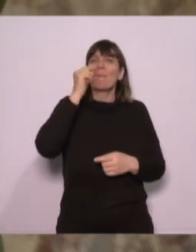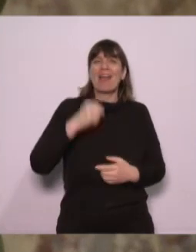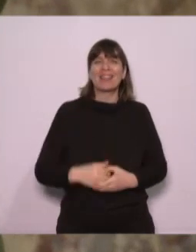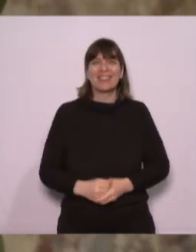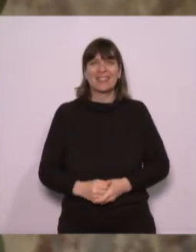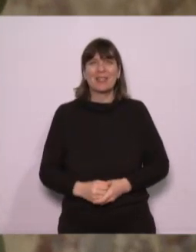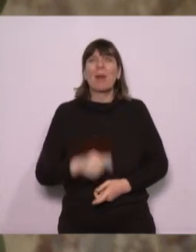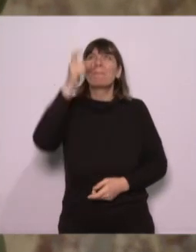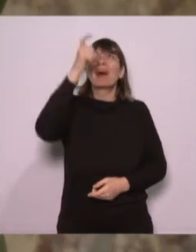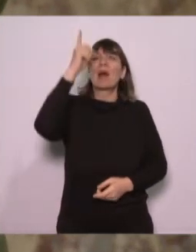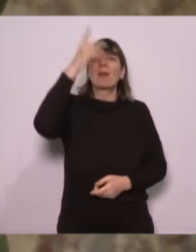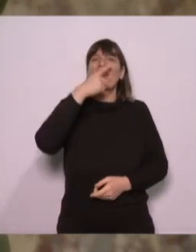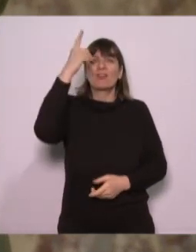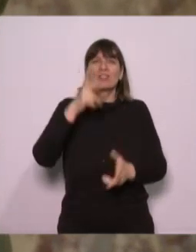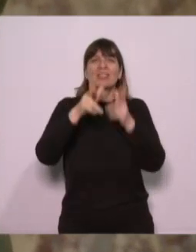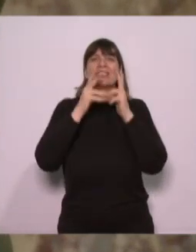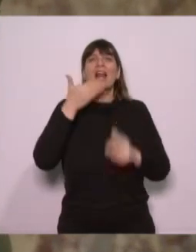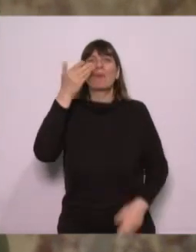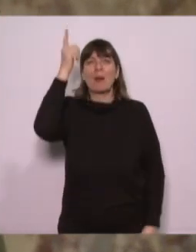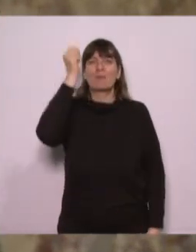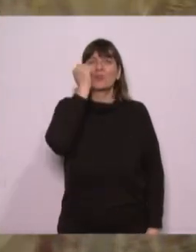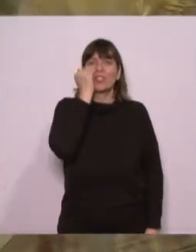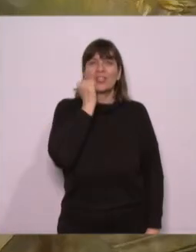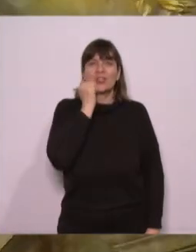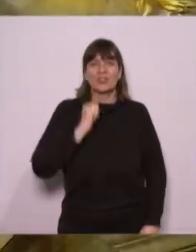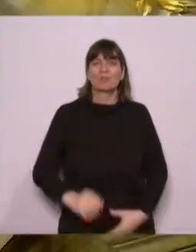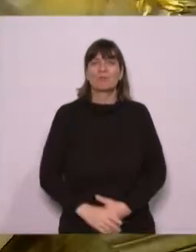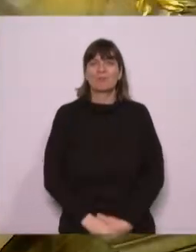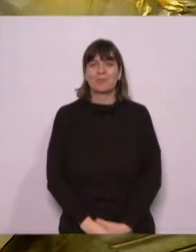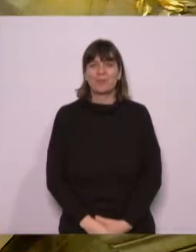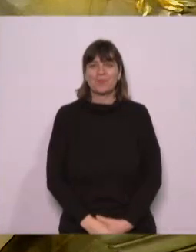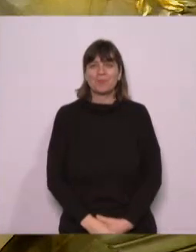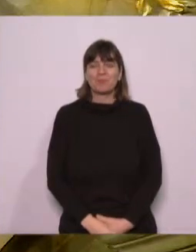los padres. Palabra de Dios.